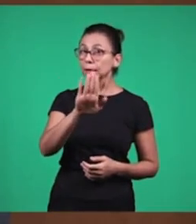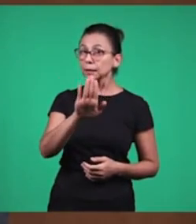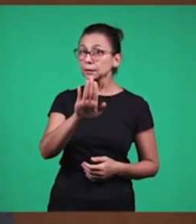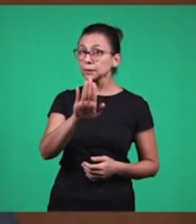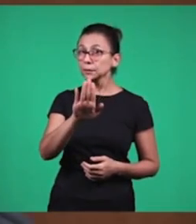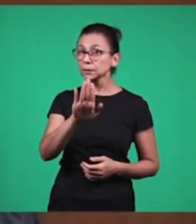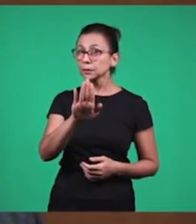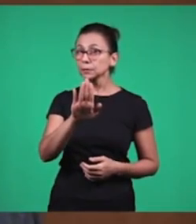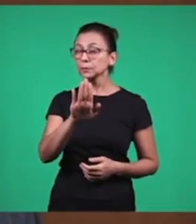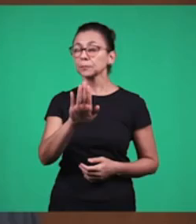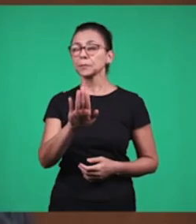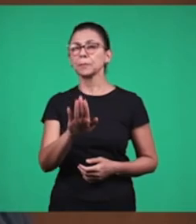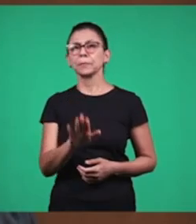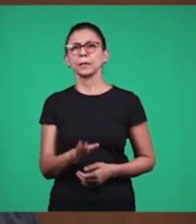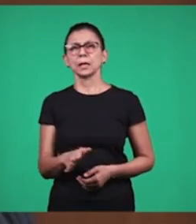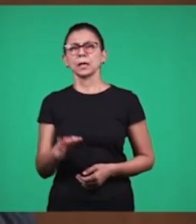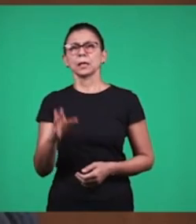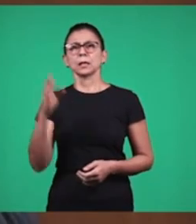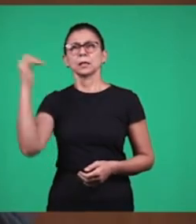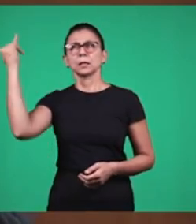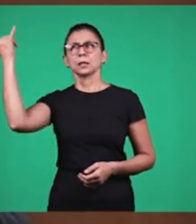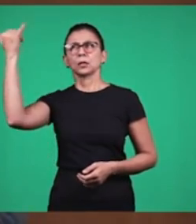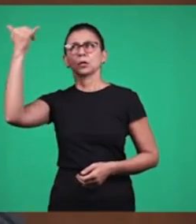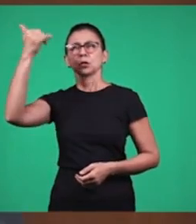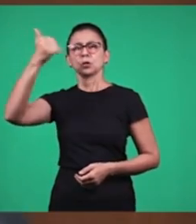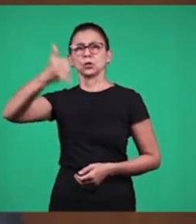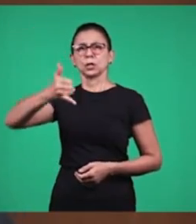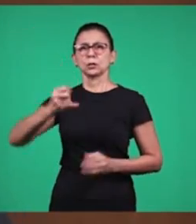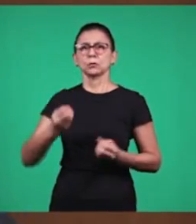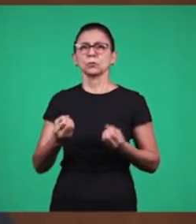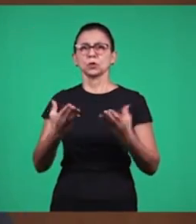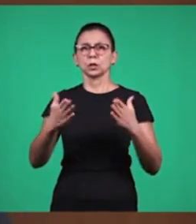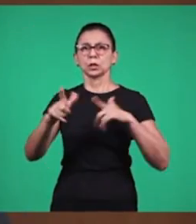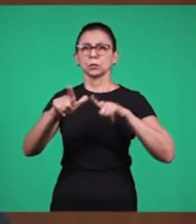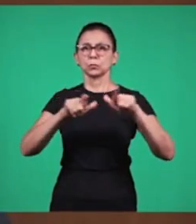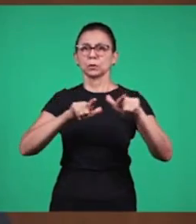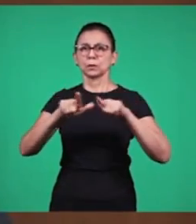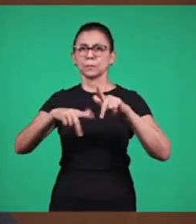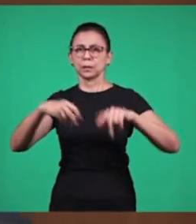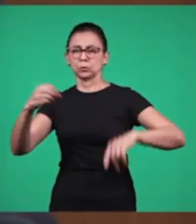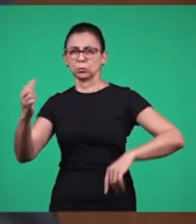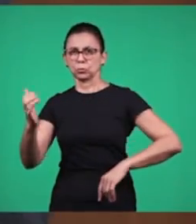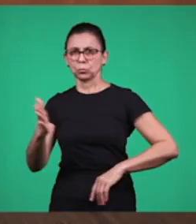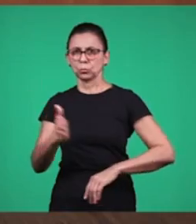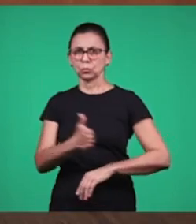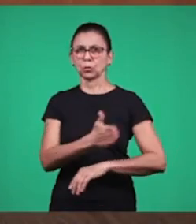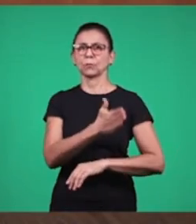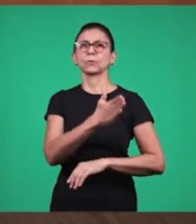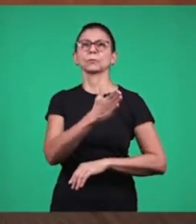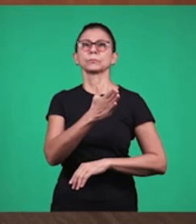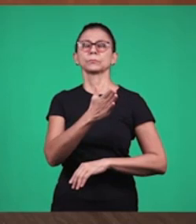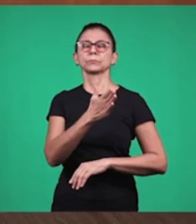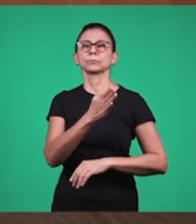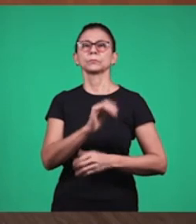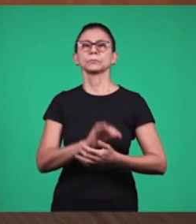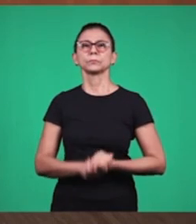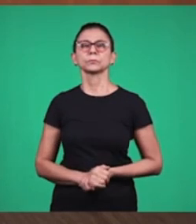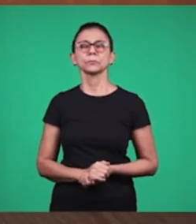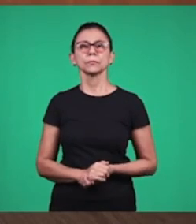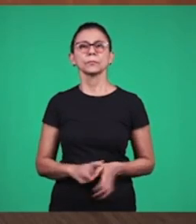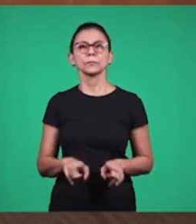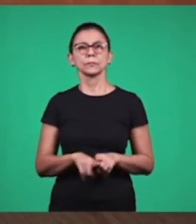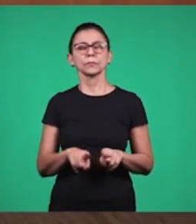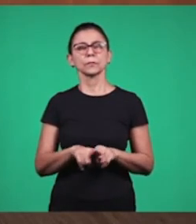siguiente sentido: estoy abriendo una puerta de un nuevo trabajo para ti. Por fin,